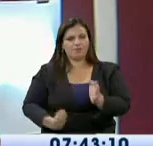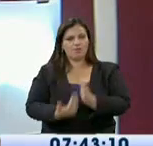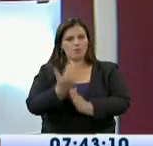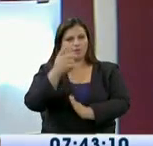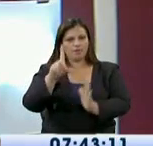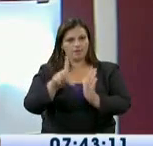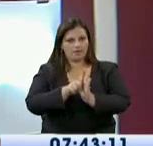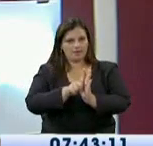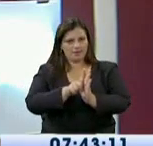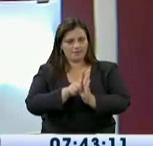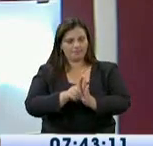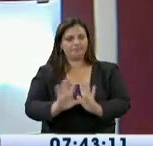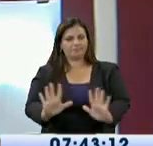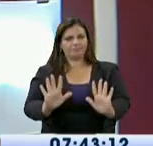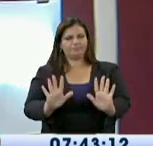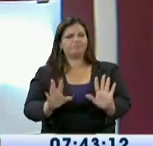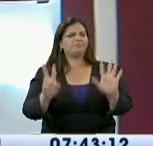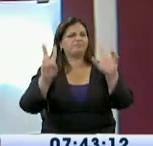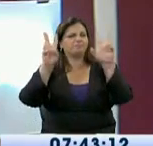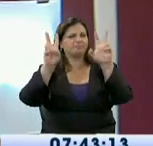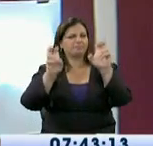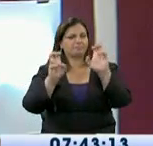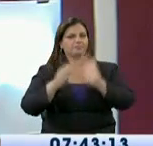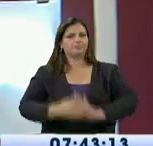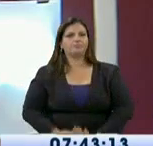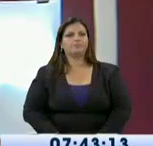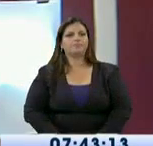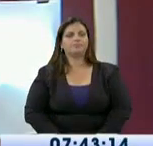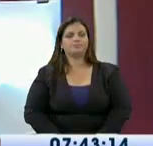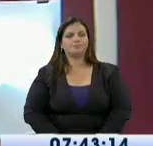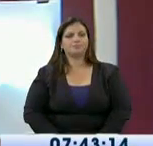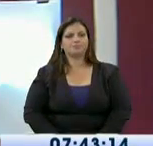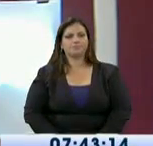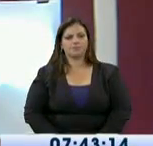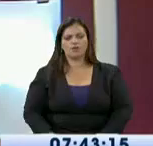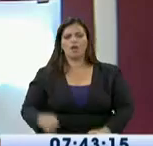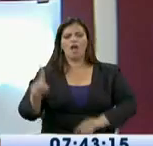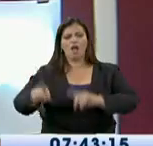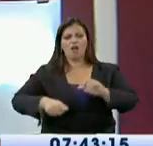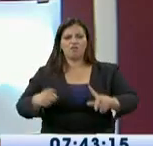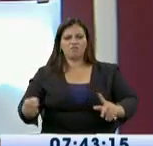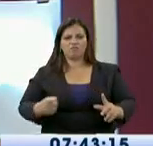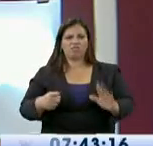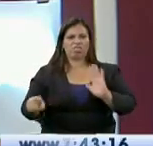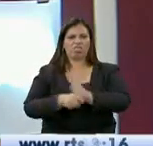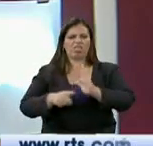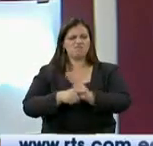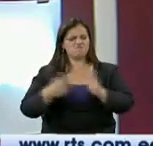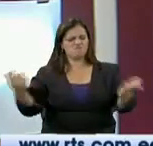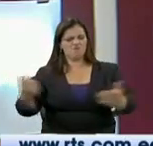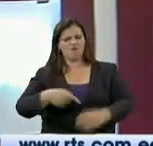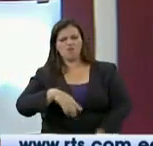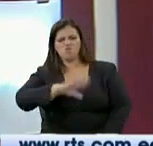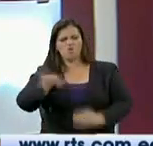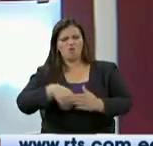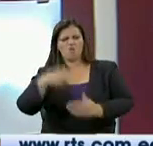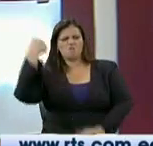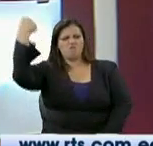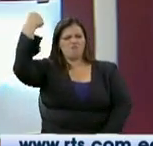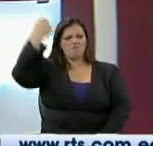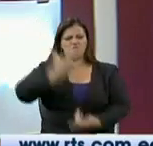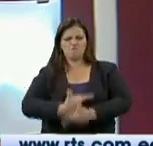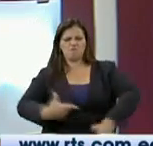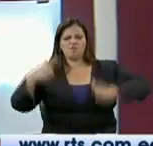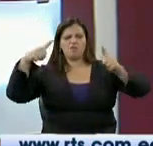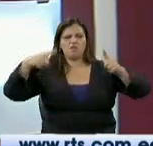versus el derecho al libertinaje y al problema que tenemos con adolescentes y menores de edad. Que luego después los propios padres que hablan de